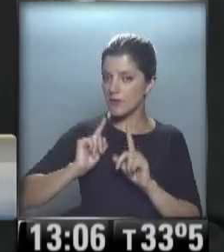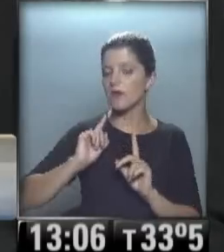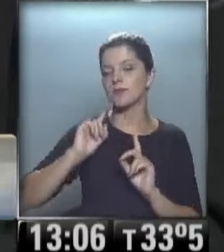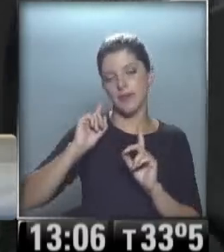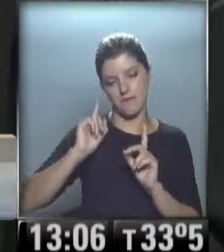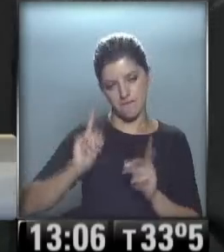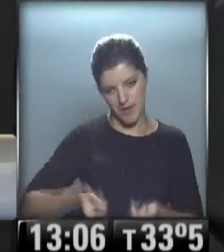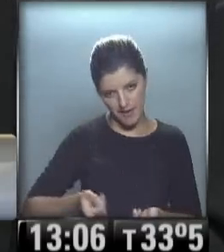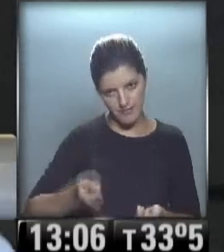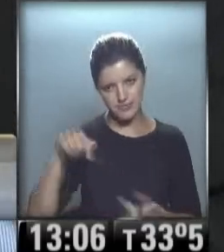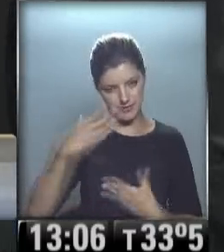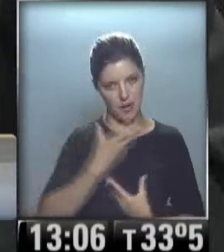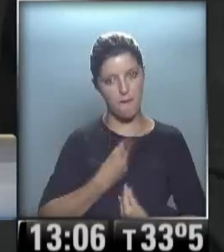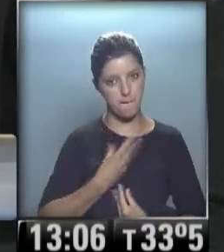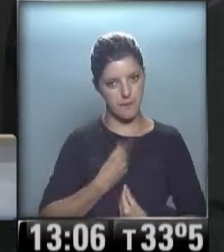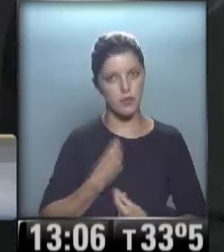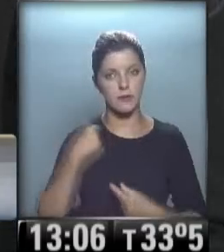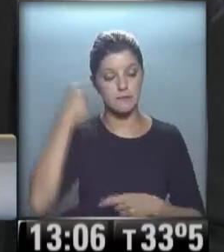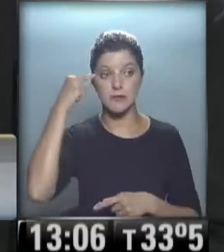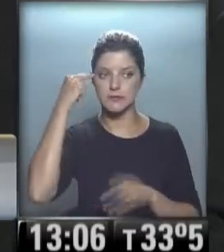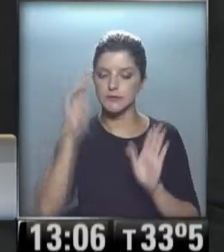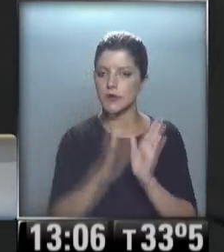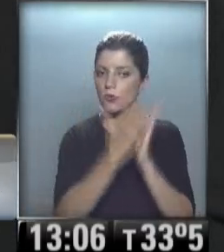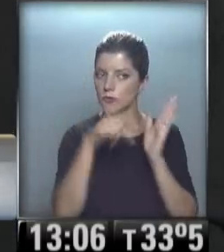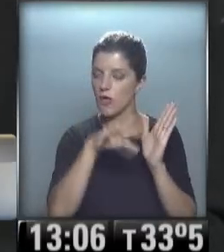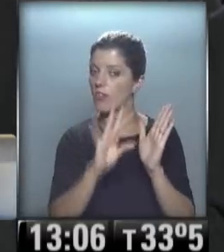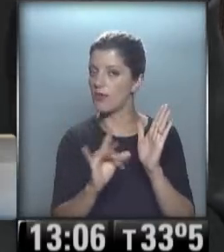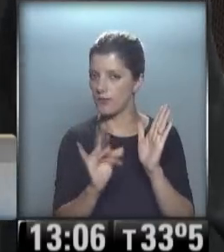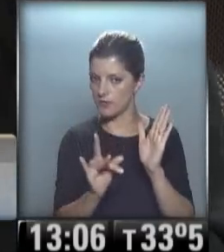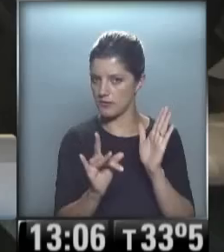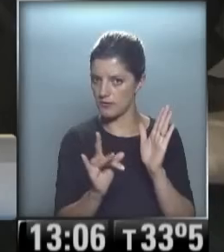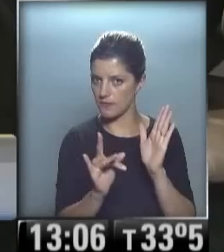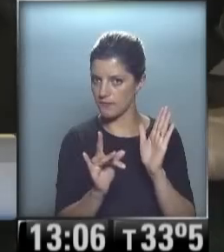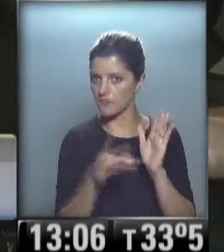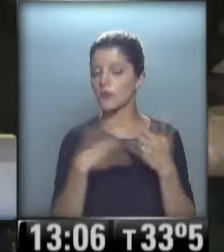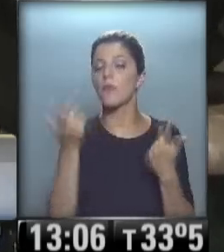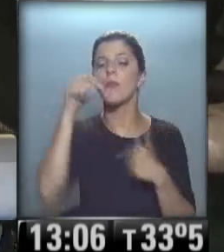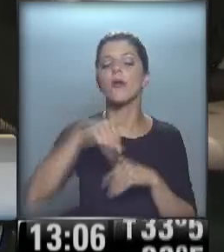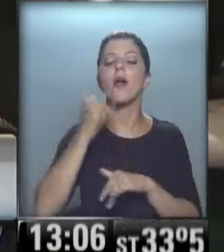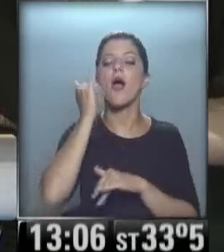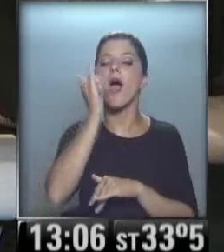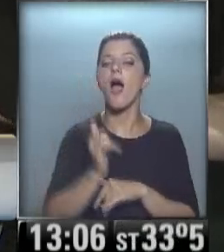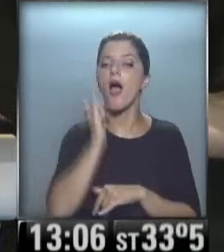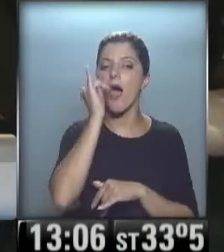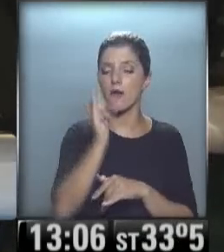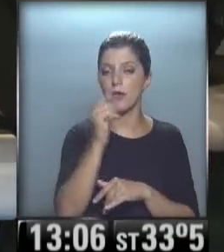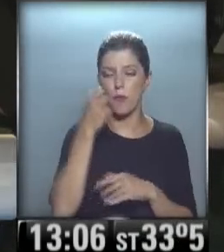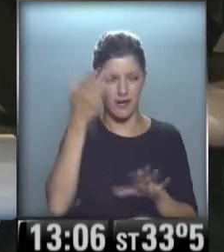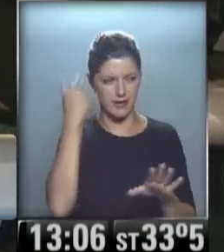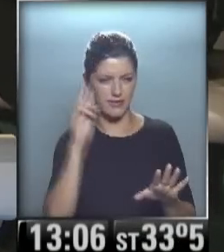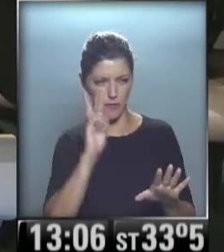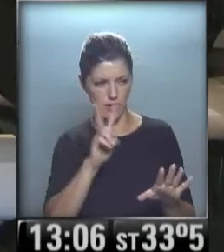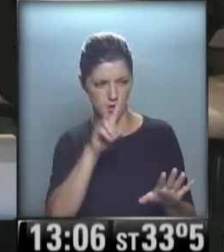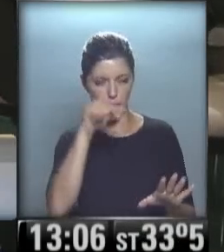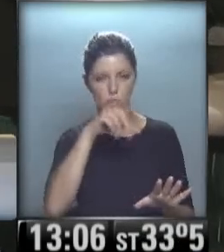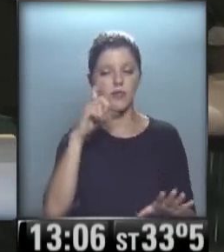sido víctima de este miedo a meterse con un tema tan delicado no porque de lo que se está hablando y recién veíamos en la entrevista a Manuel